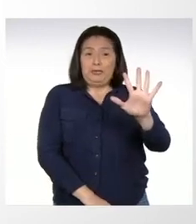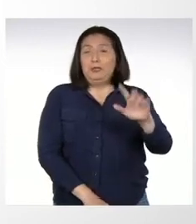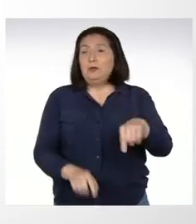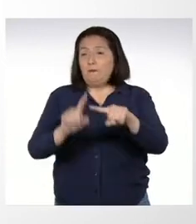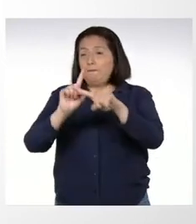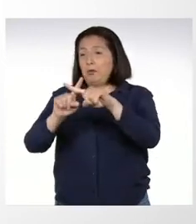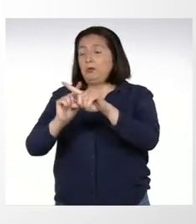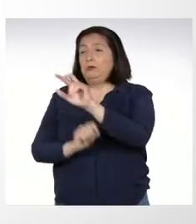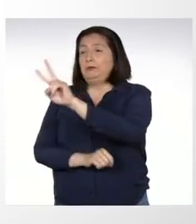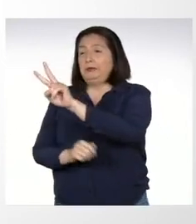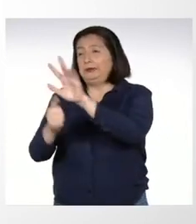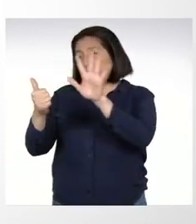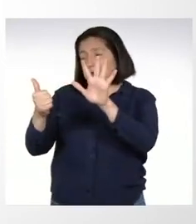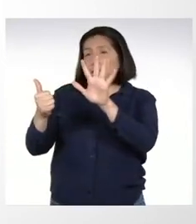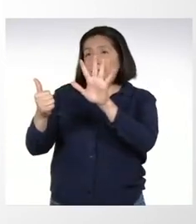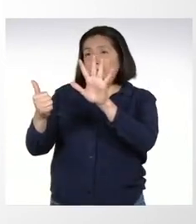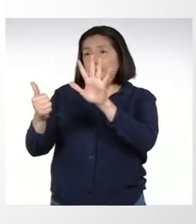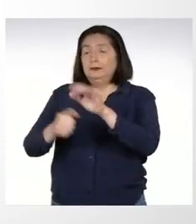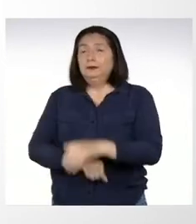45 por 26.